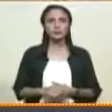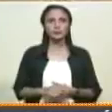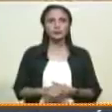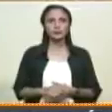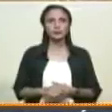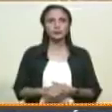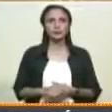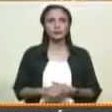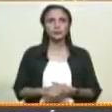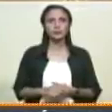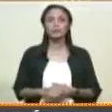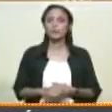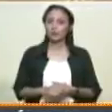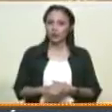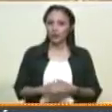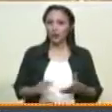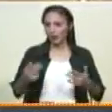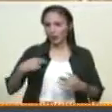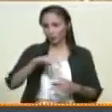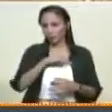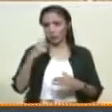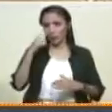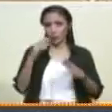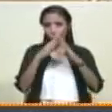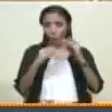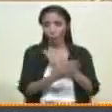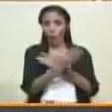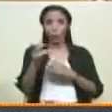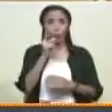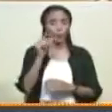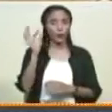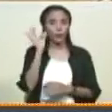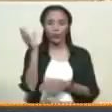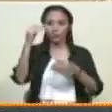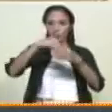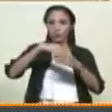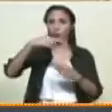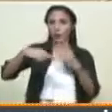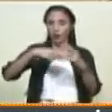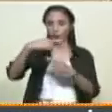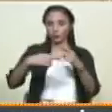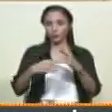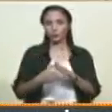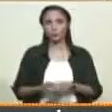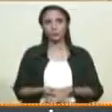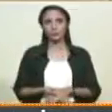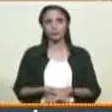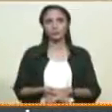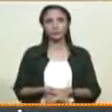Nosotros somos parte de esta revolución todos, ¿verdad? Y todas, ¿verdad?